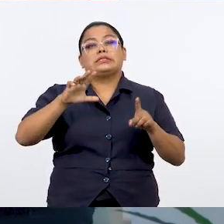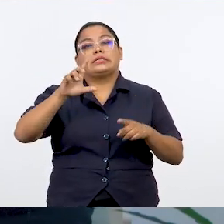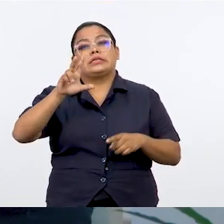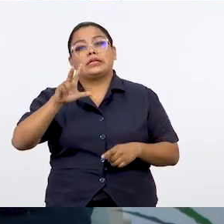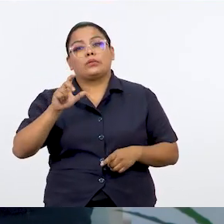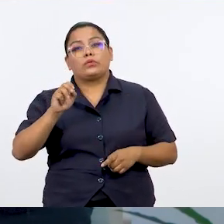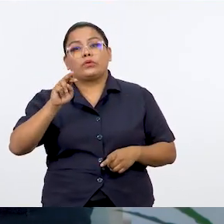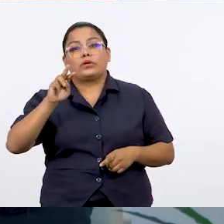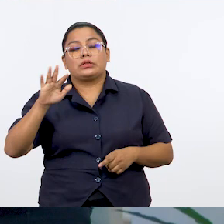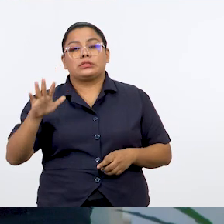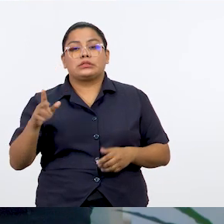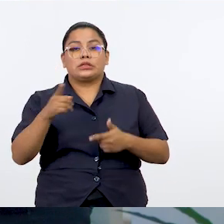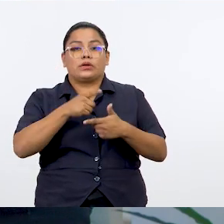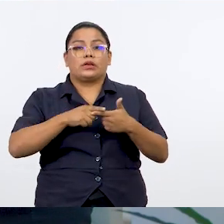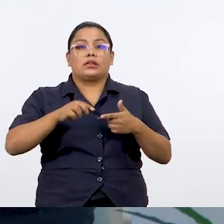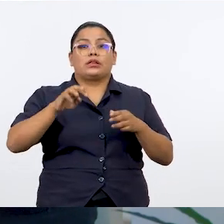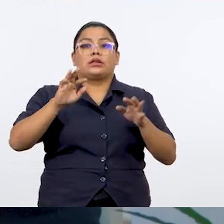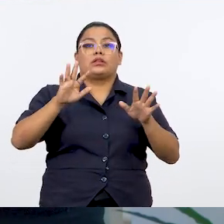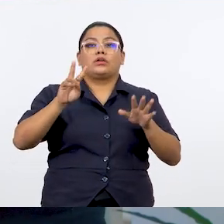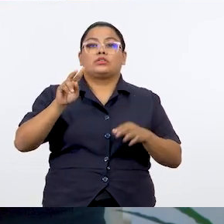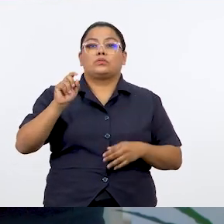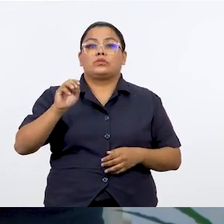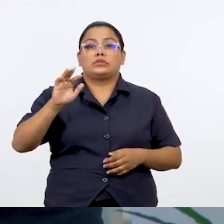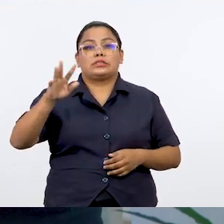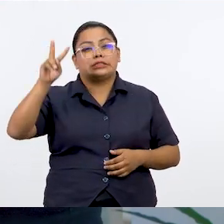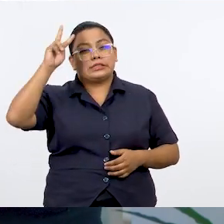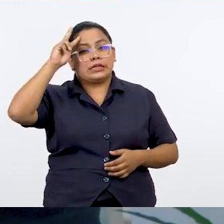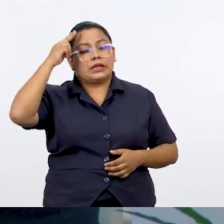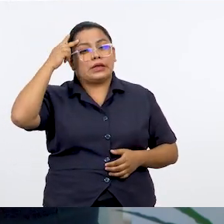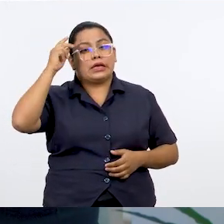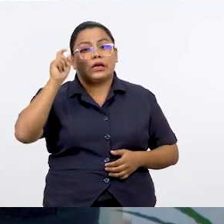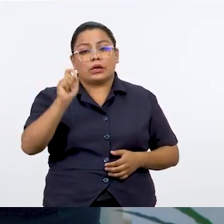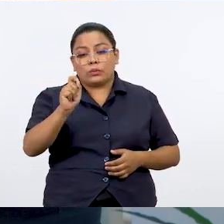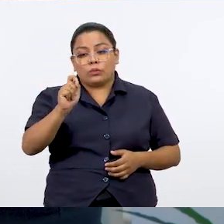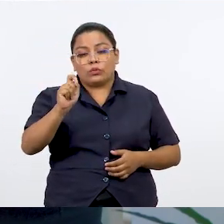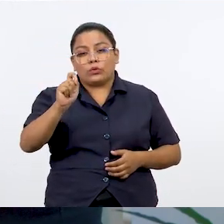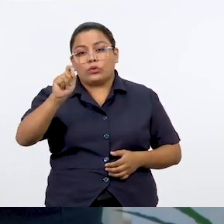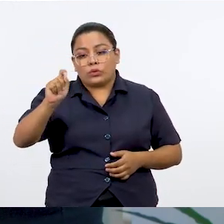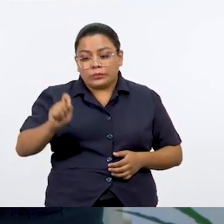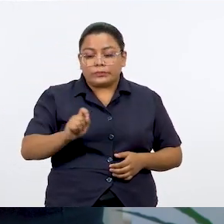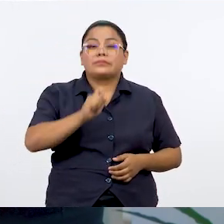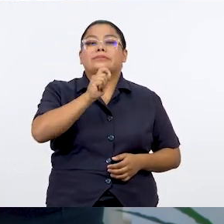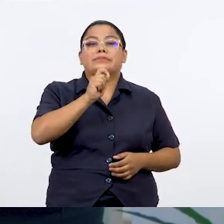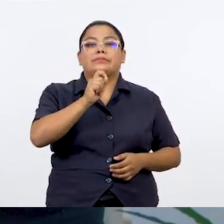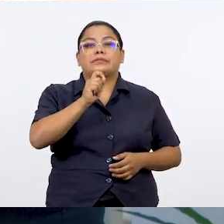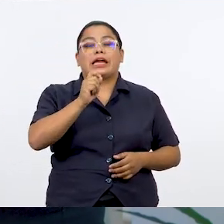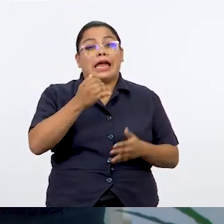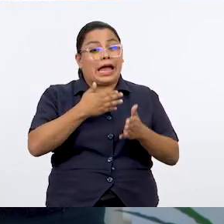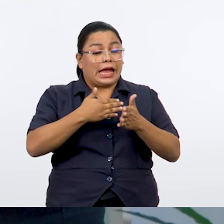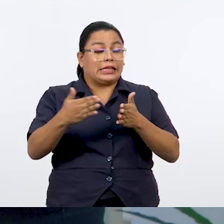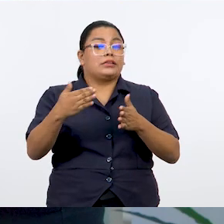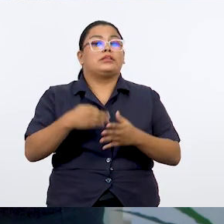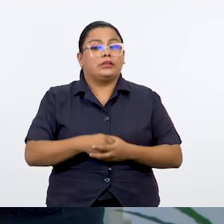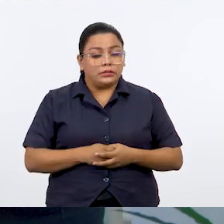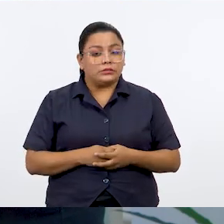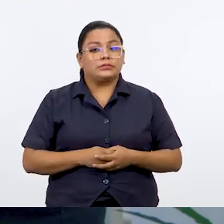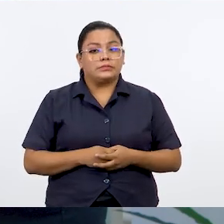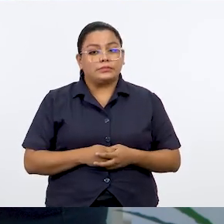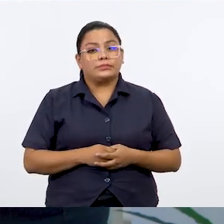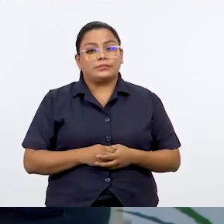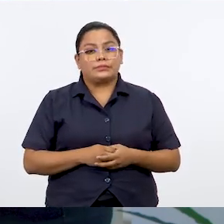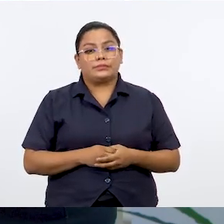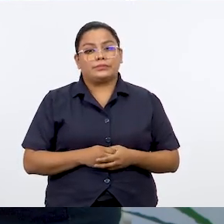entre 12.5. Es decir, este punto en realidad, ¿dónde estaba inicialmente?